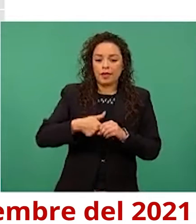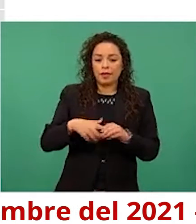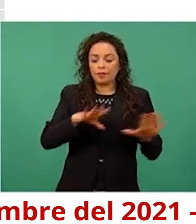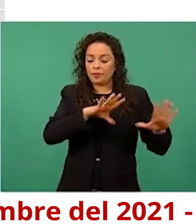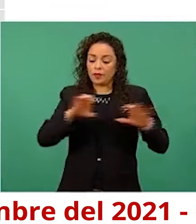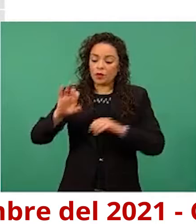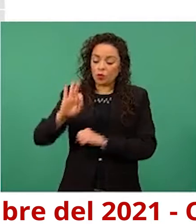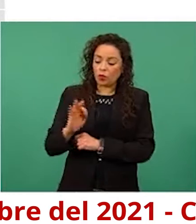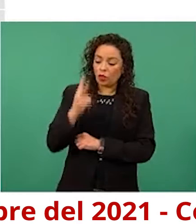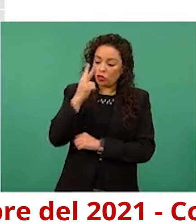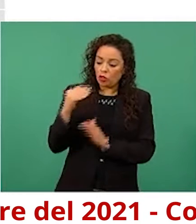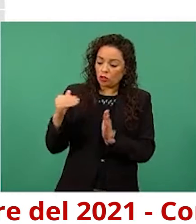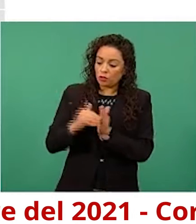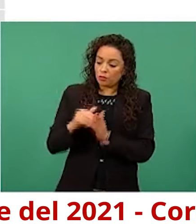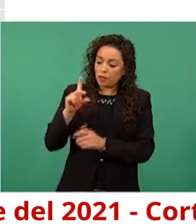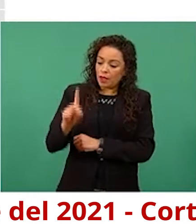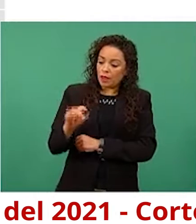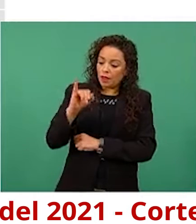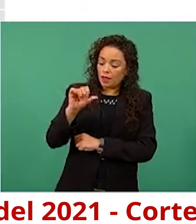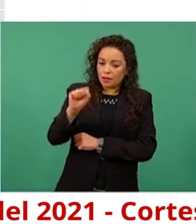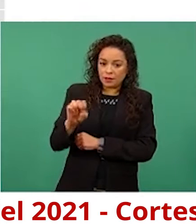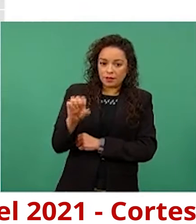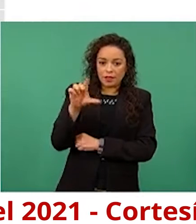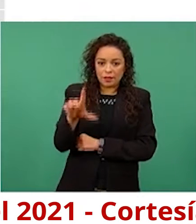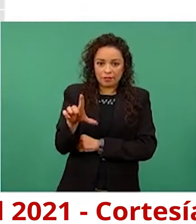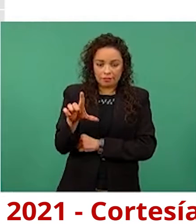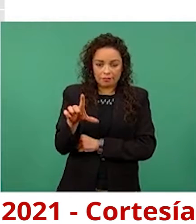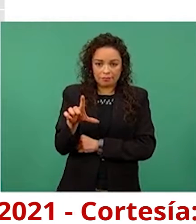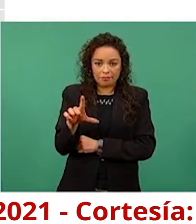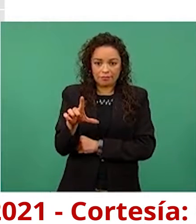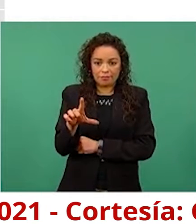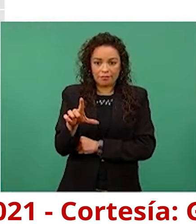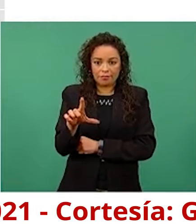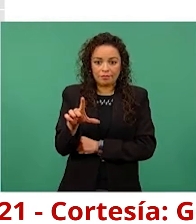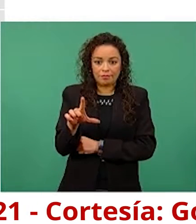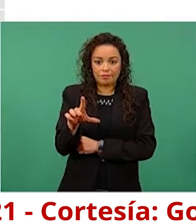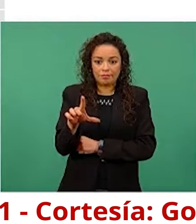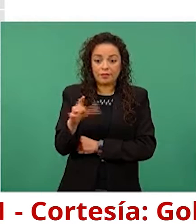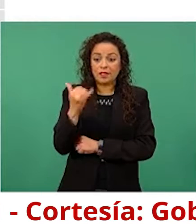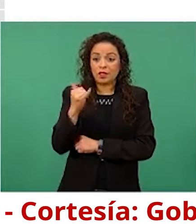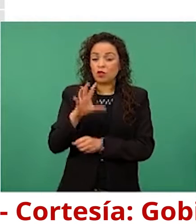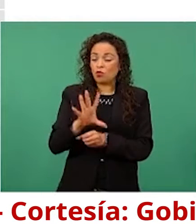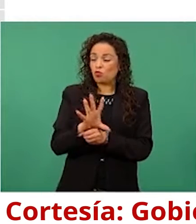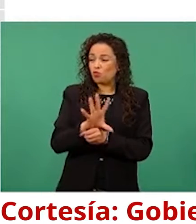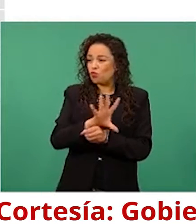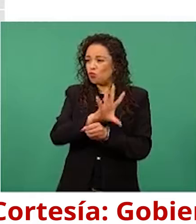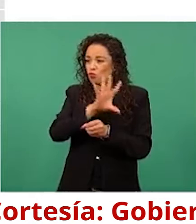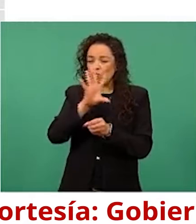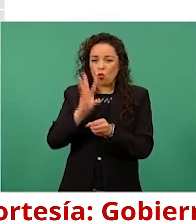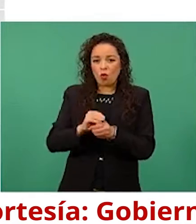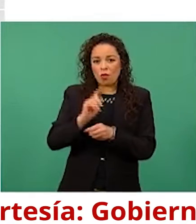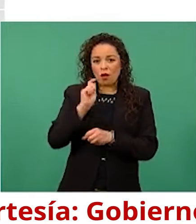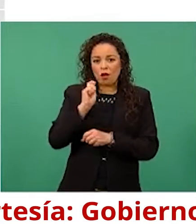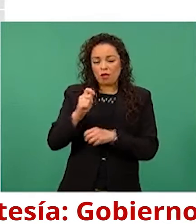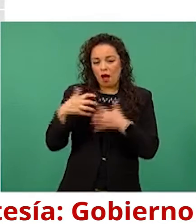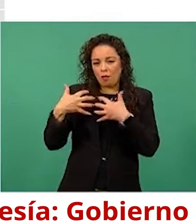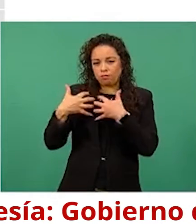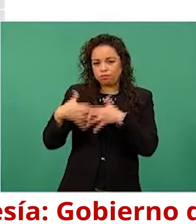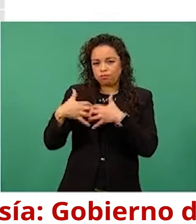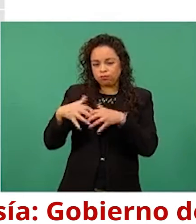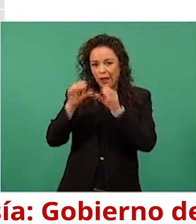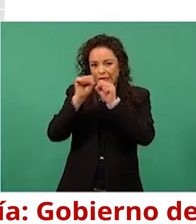542,000 barriles de diésel, y vamos a dejar todo el sistema nacional de refinación a